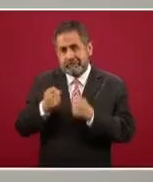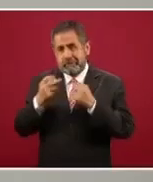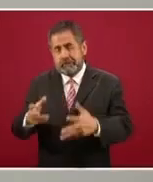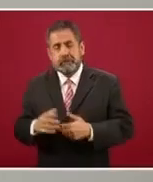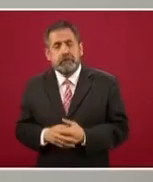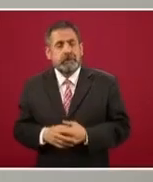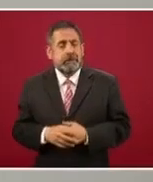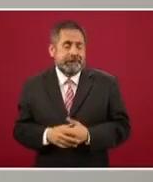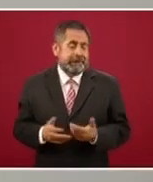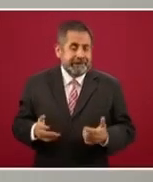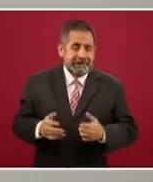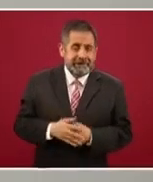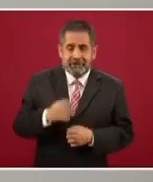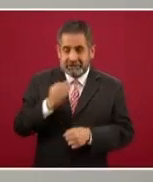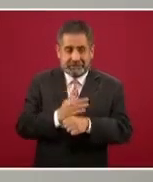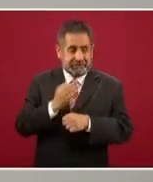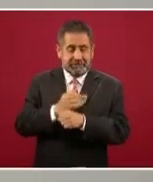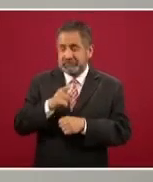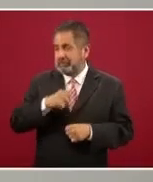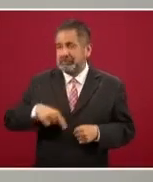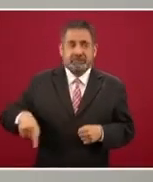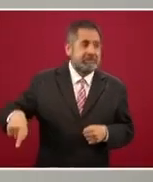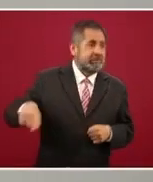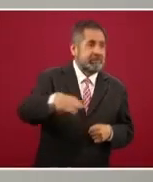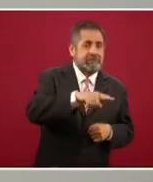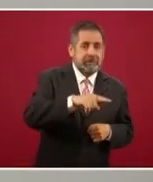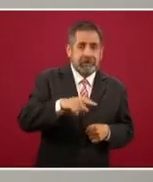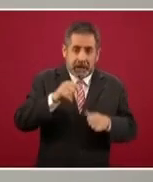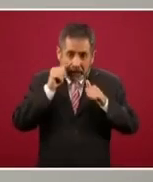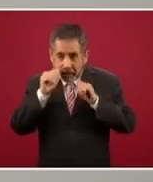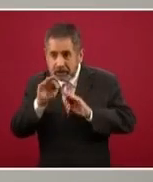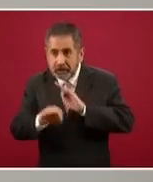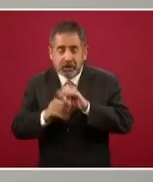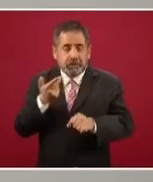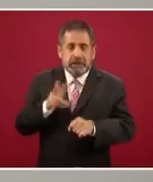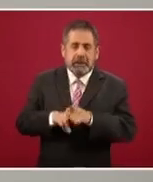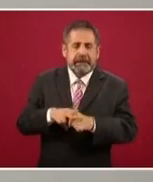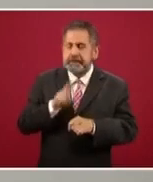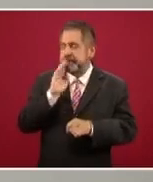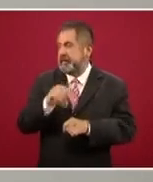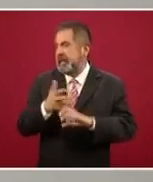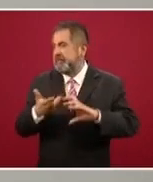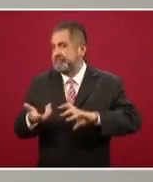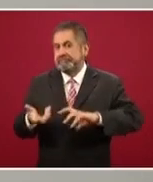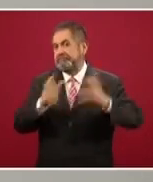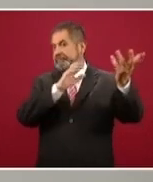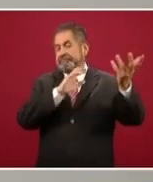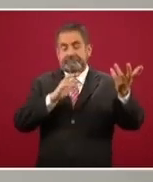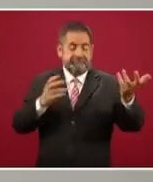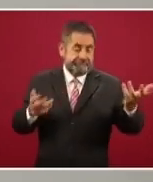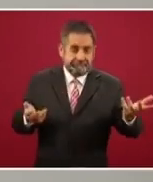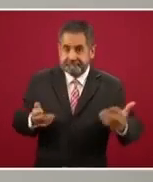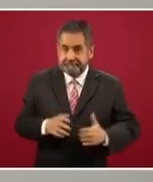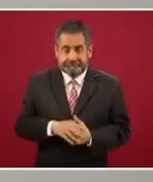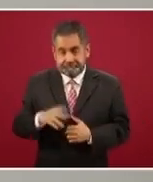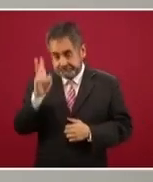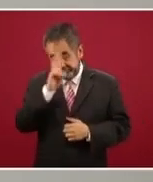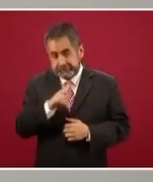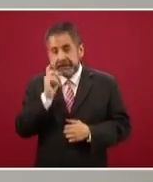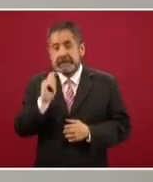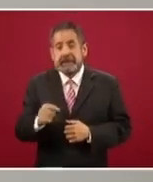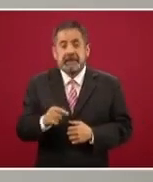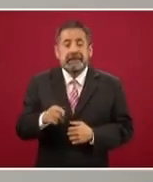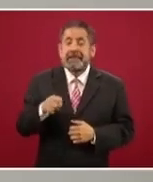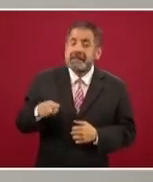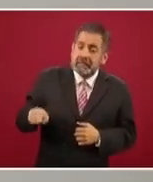que tenemos un desastre en la atención a la salud. Y lo grave es que es un derecho.